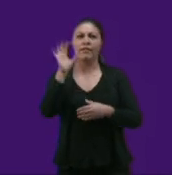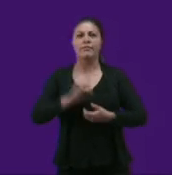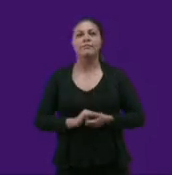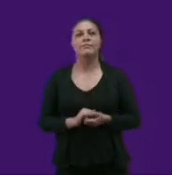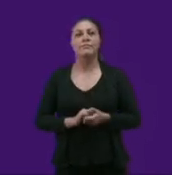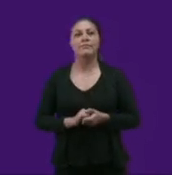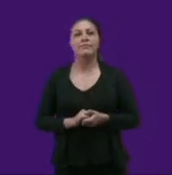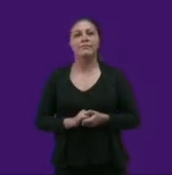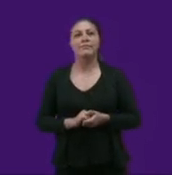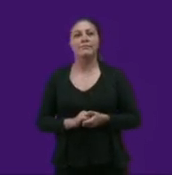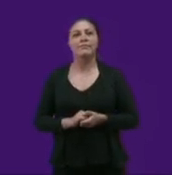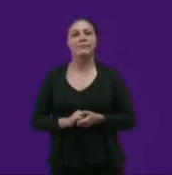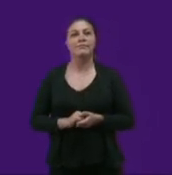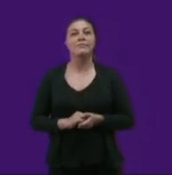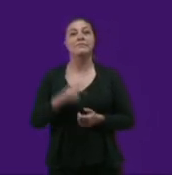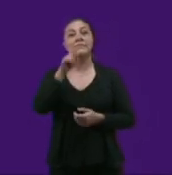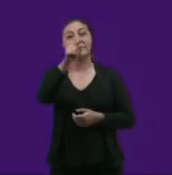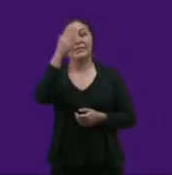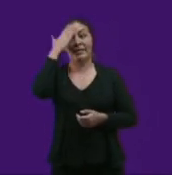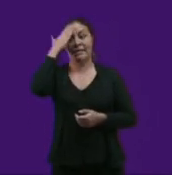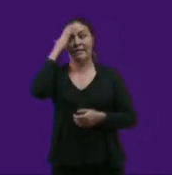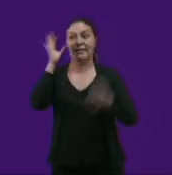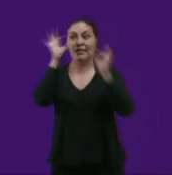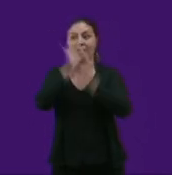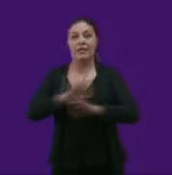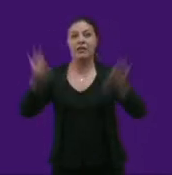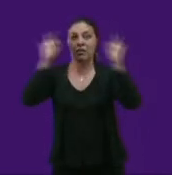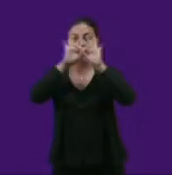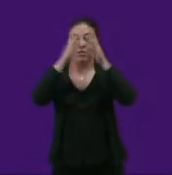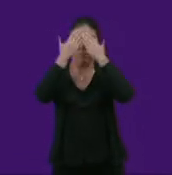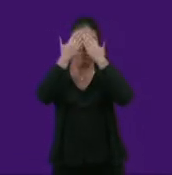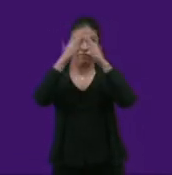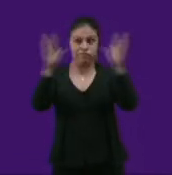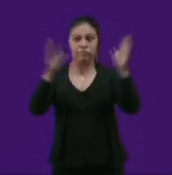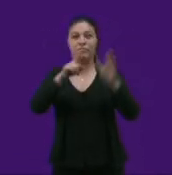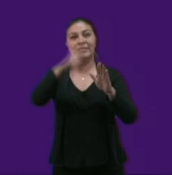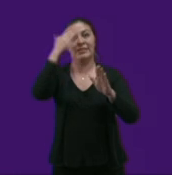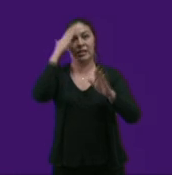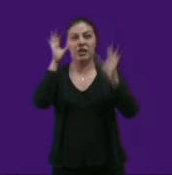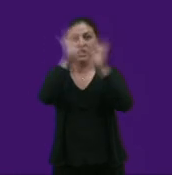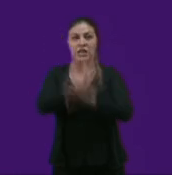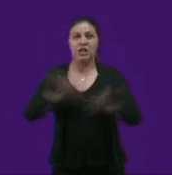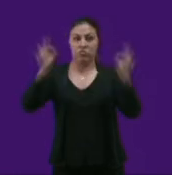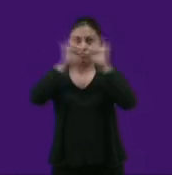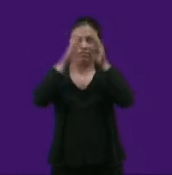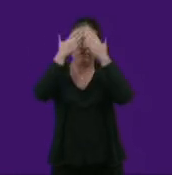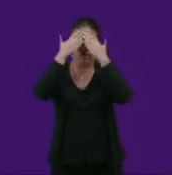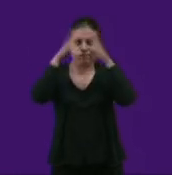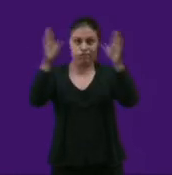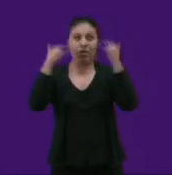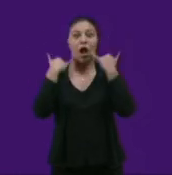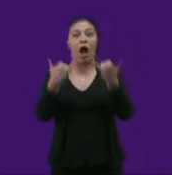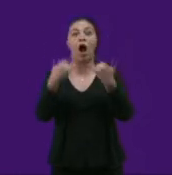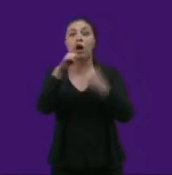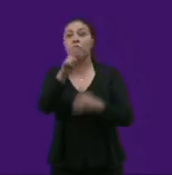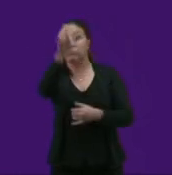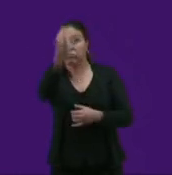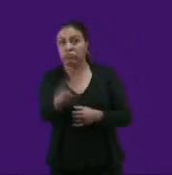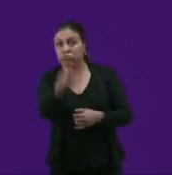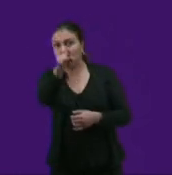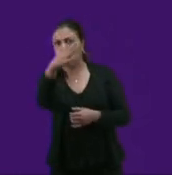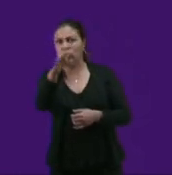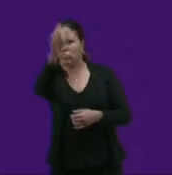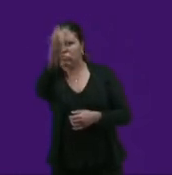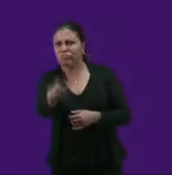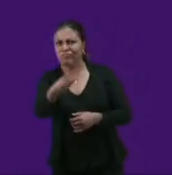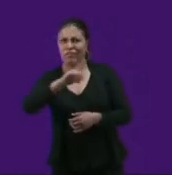Democratizar el comercio electrónico, democratizar esta innovación. Marcos, usted además personalmente es una persona, un líder